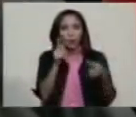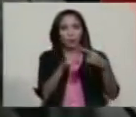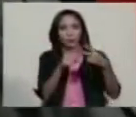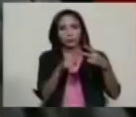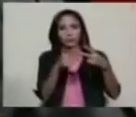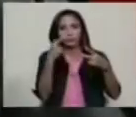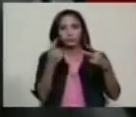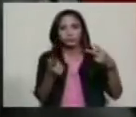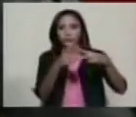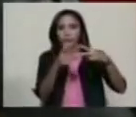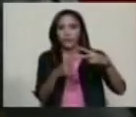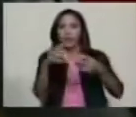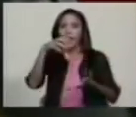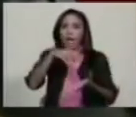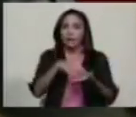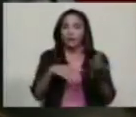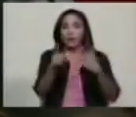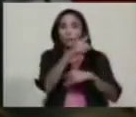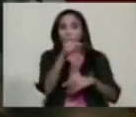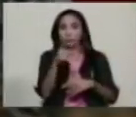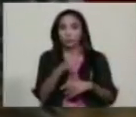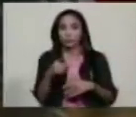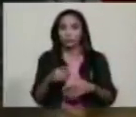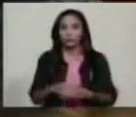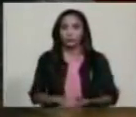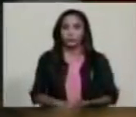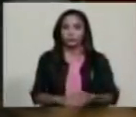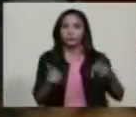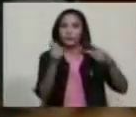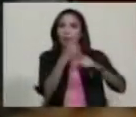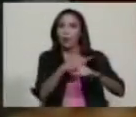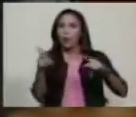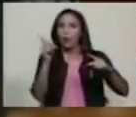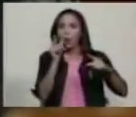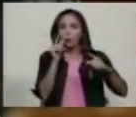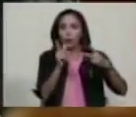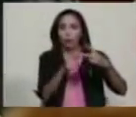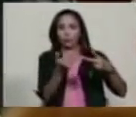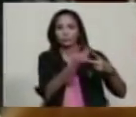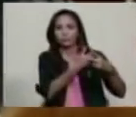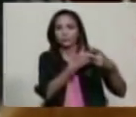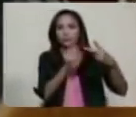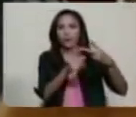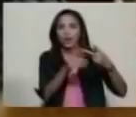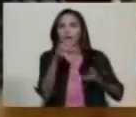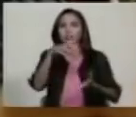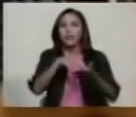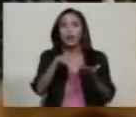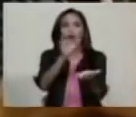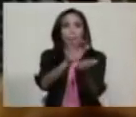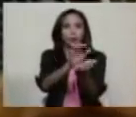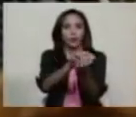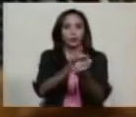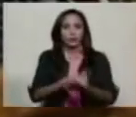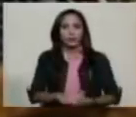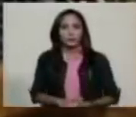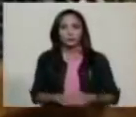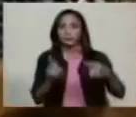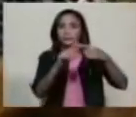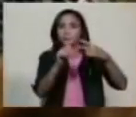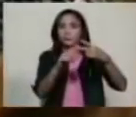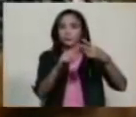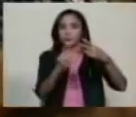Villamizar, del estado Zulia, Víctor Martín, del estado Nueva Esparta, y